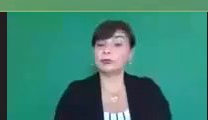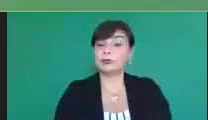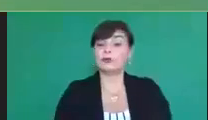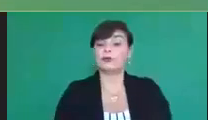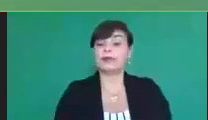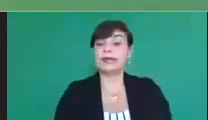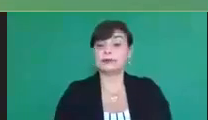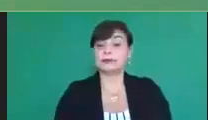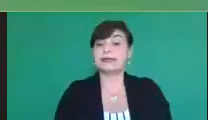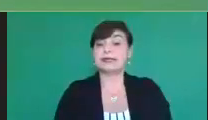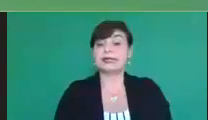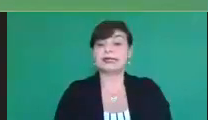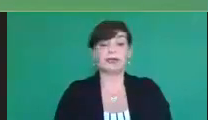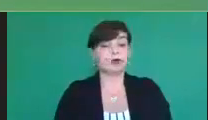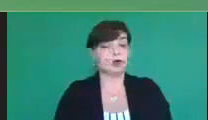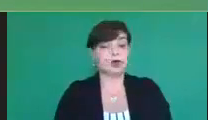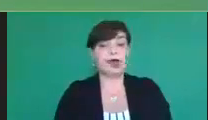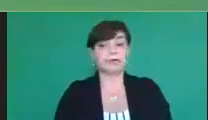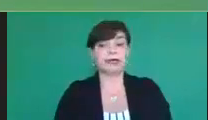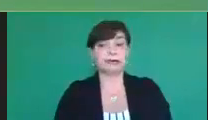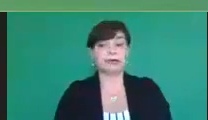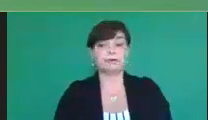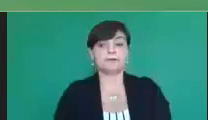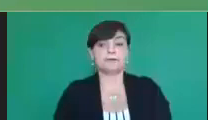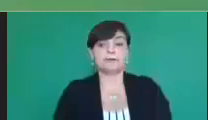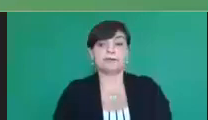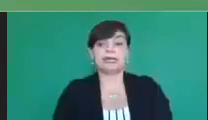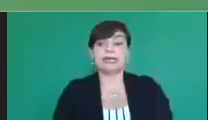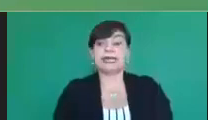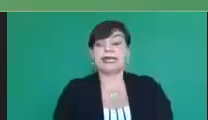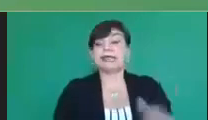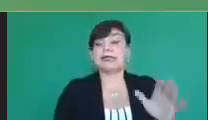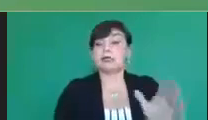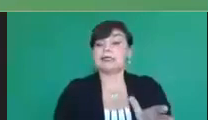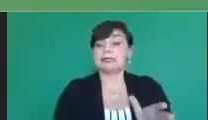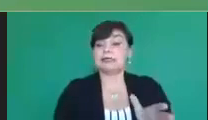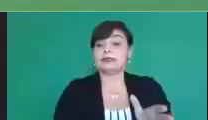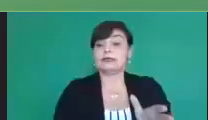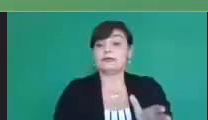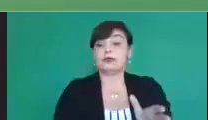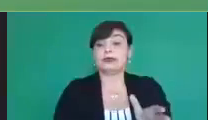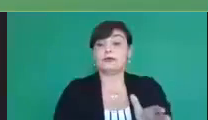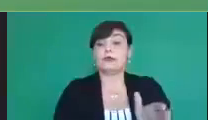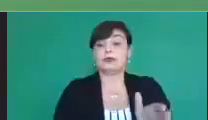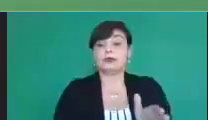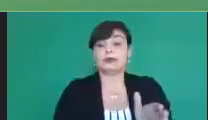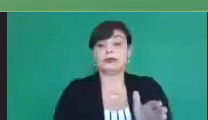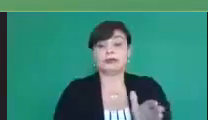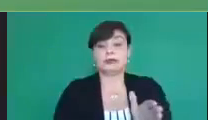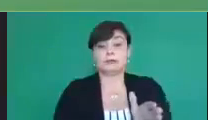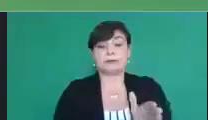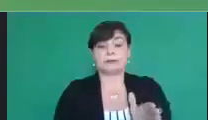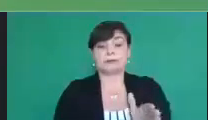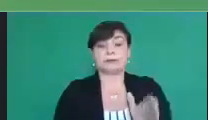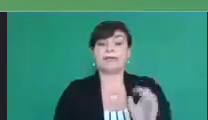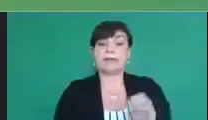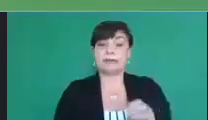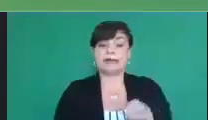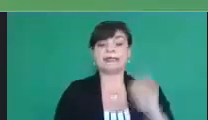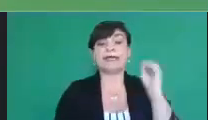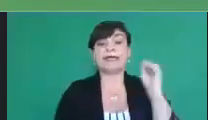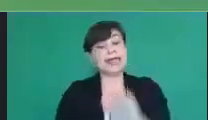punto relevante que no aplicaba es que no existe la figura de proveedor de materia prima. ¿Qué